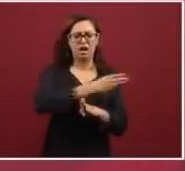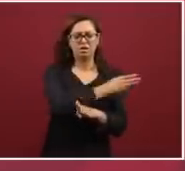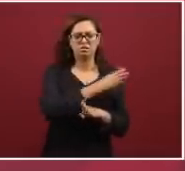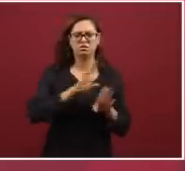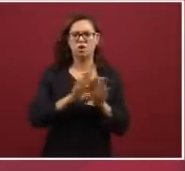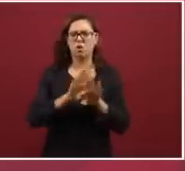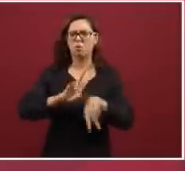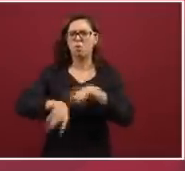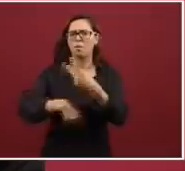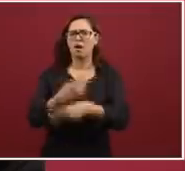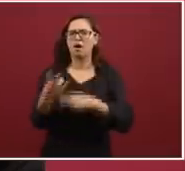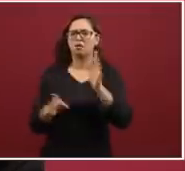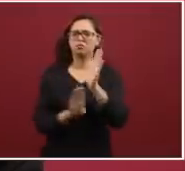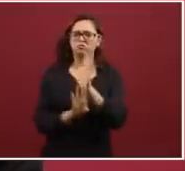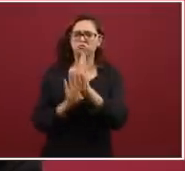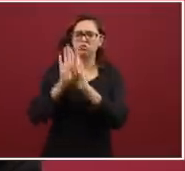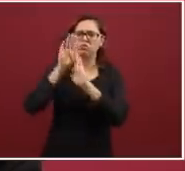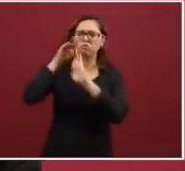Tengo la información.